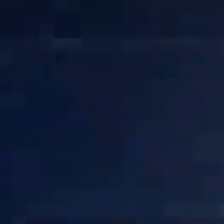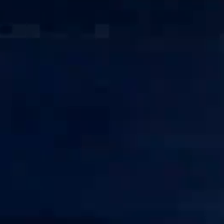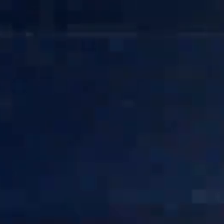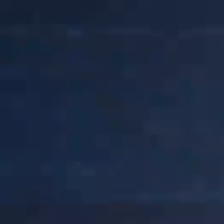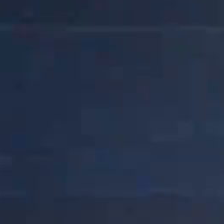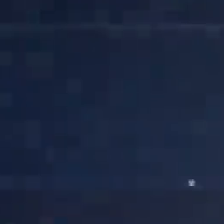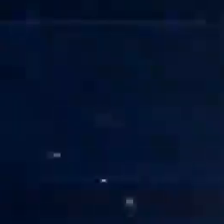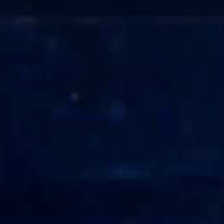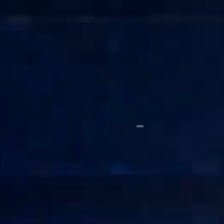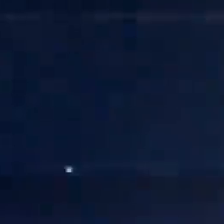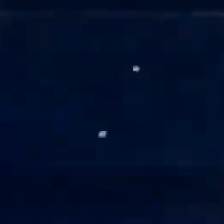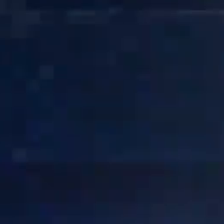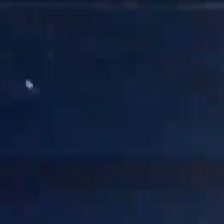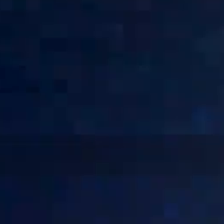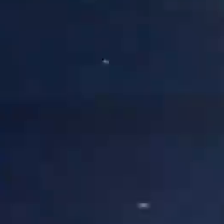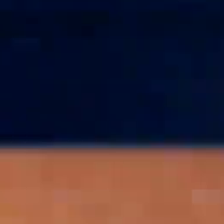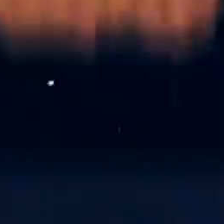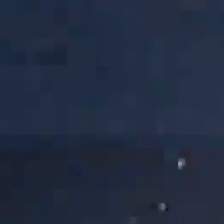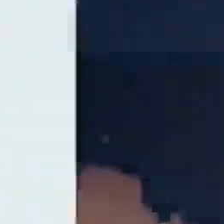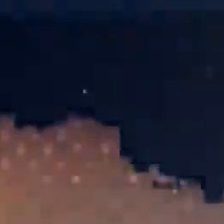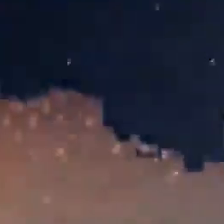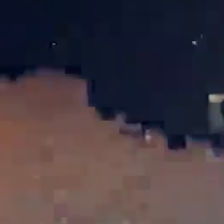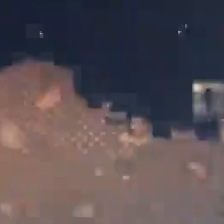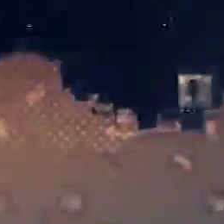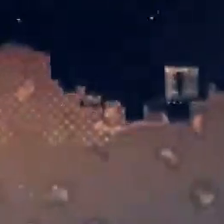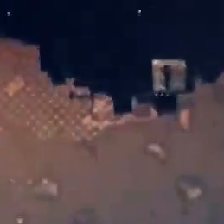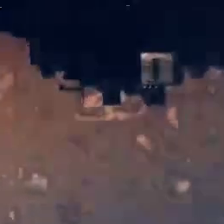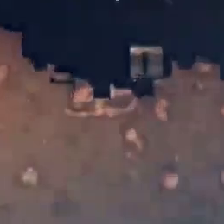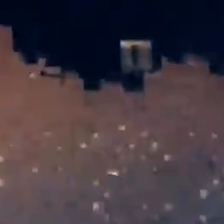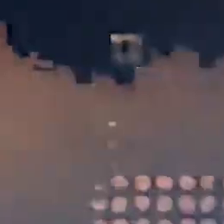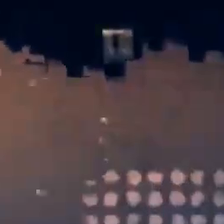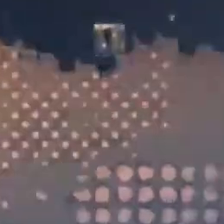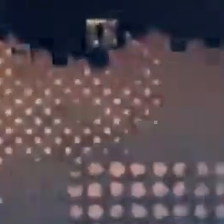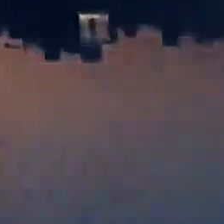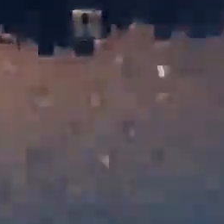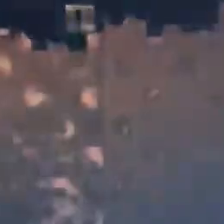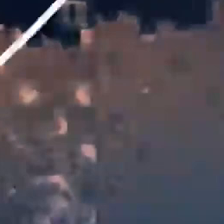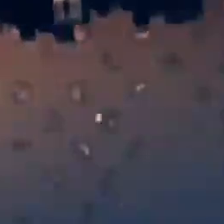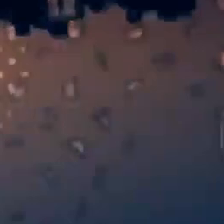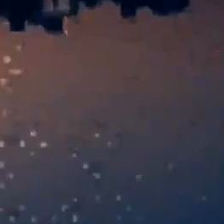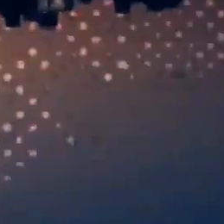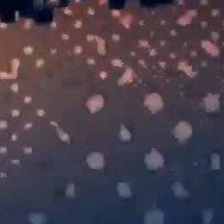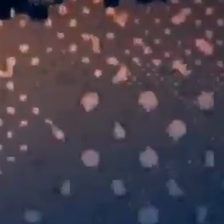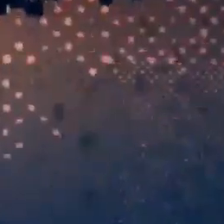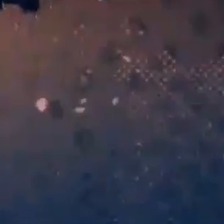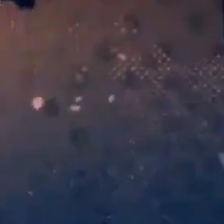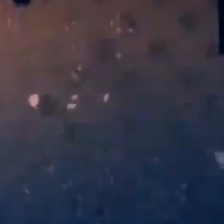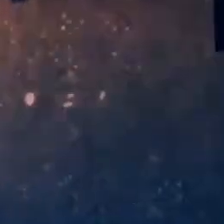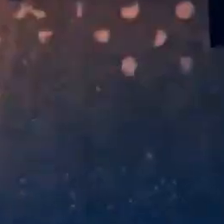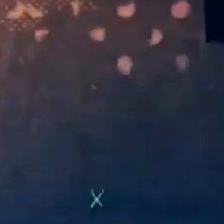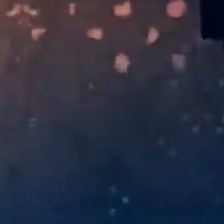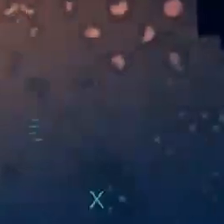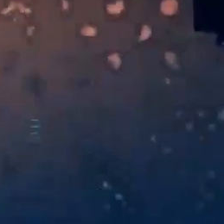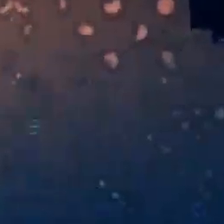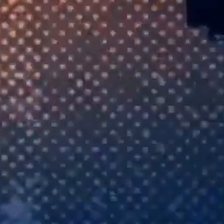Entre parte y cemento, la fauna se revuelve. Historias cotidianas en un puzzle diferente. Hablando, la gente se entiende. Todo